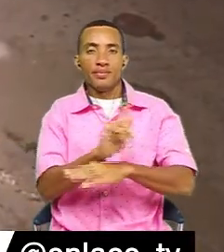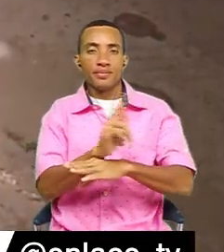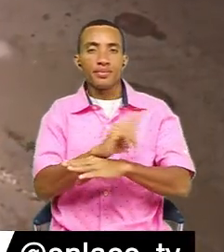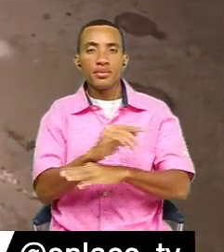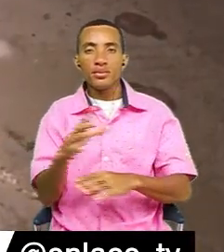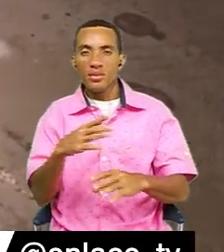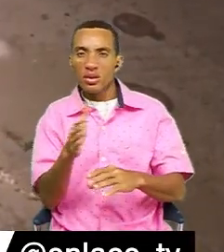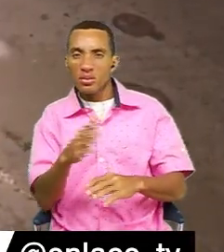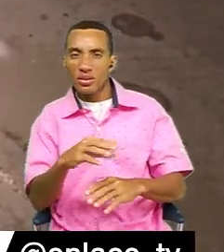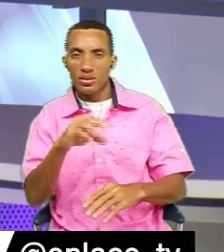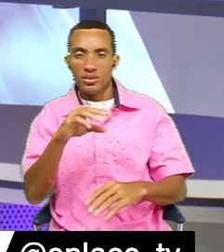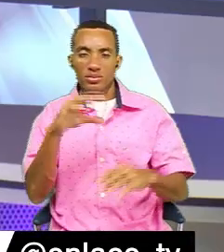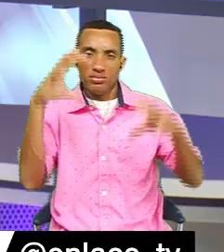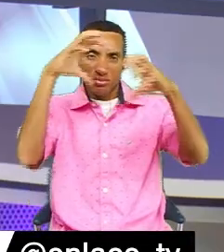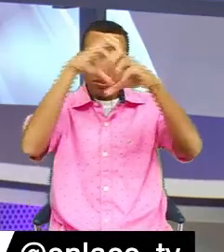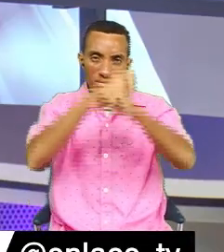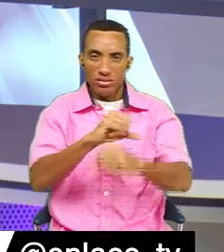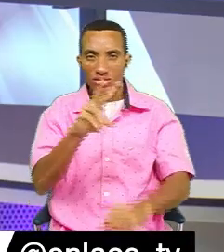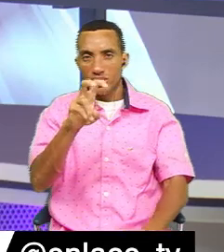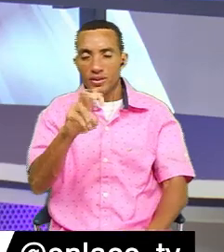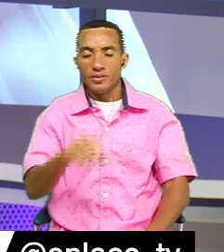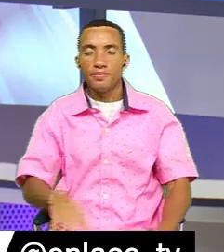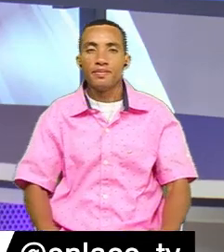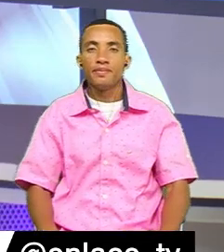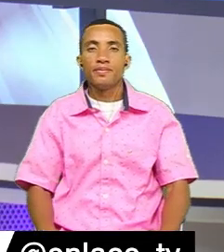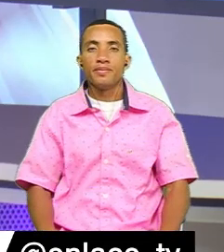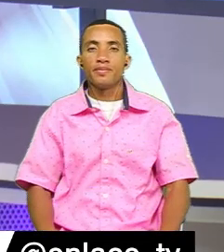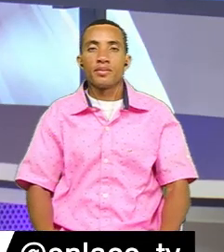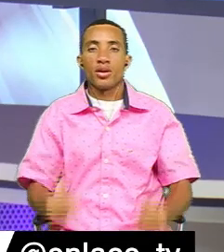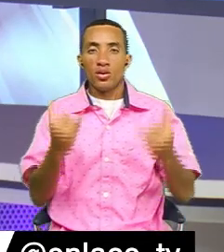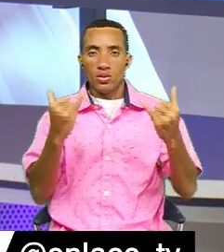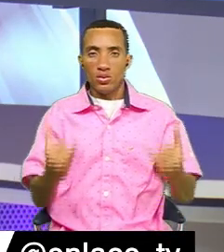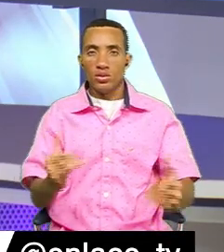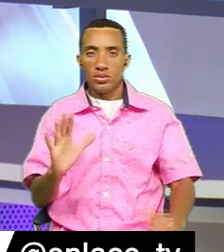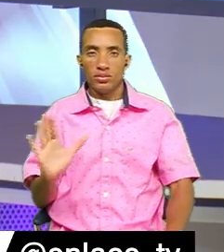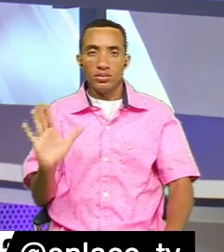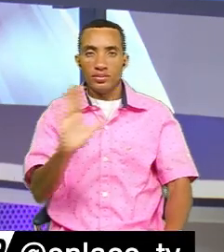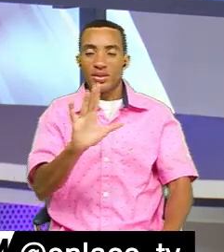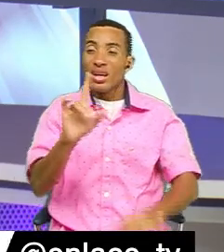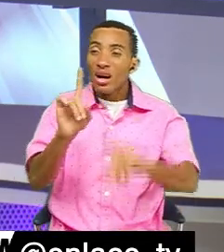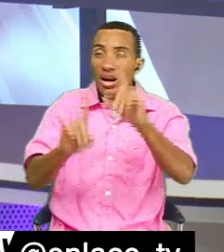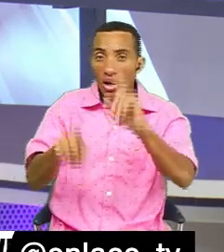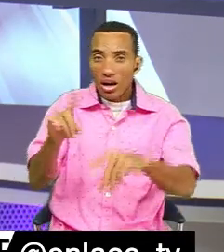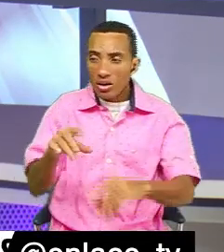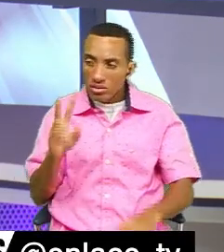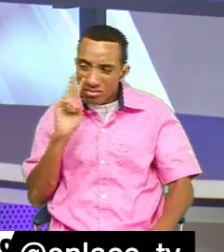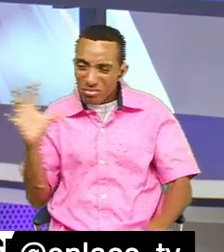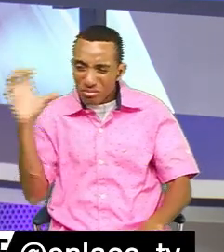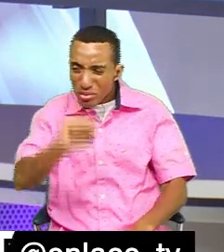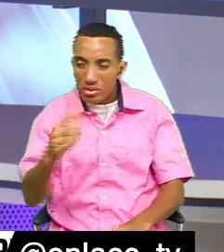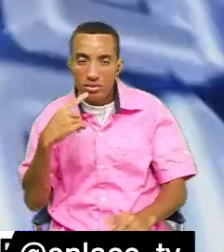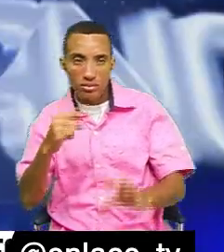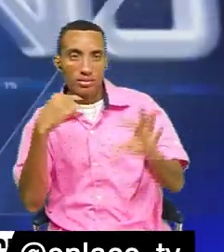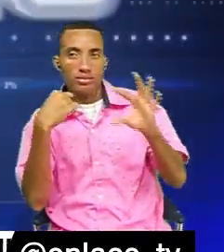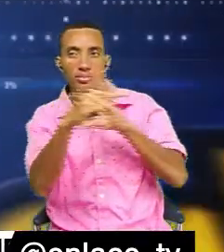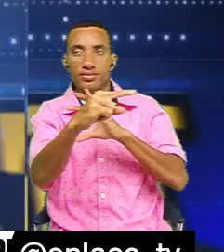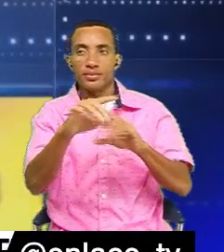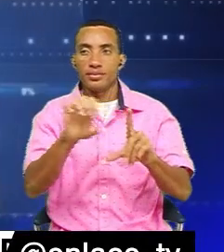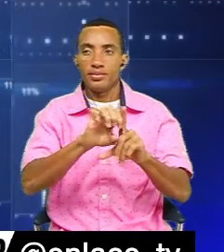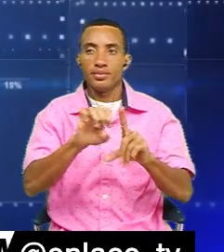de este miércoles. A continuación les presentamos nuestra sección de reporteros ciudadanos de Enlace Noticias.